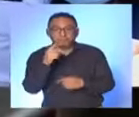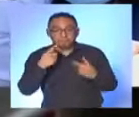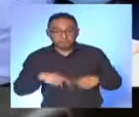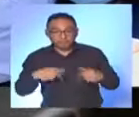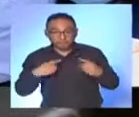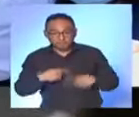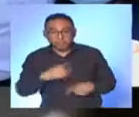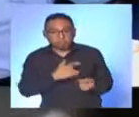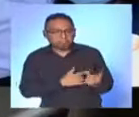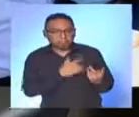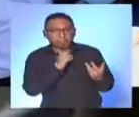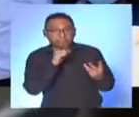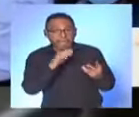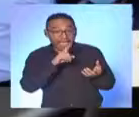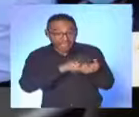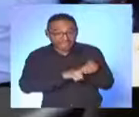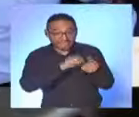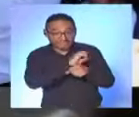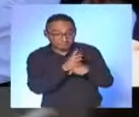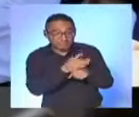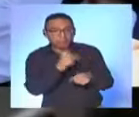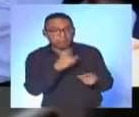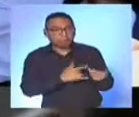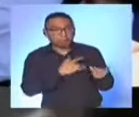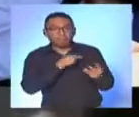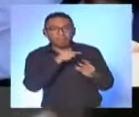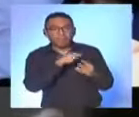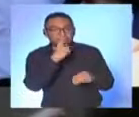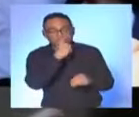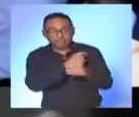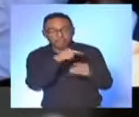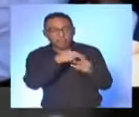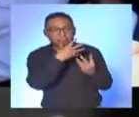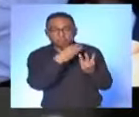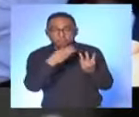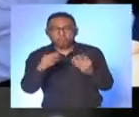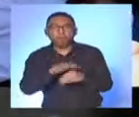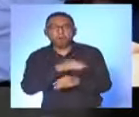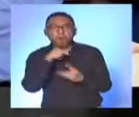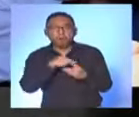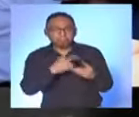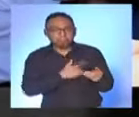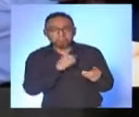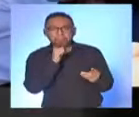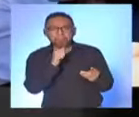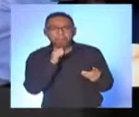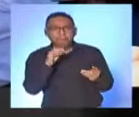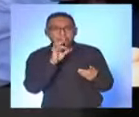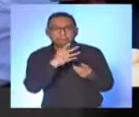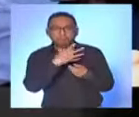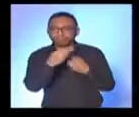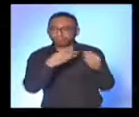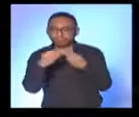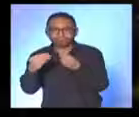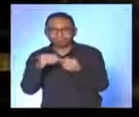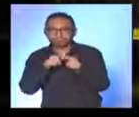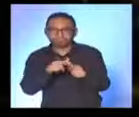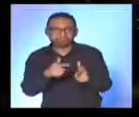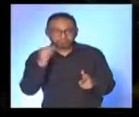portadores asintomáticos generan la transmisión masiva, ya que al no sentirse mal, siguen diseminando la enfermedad.